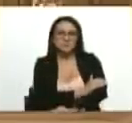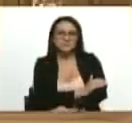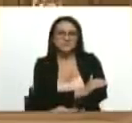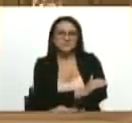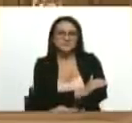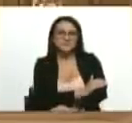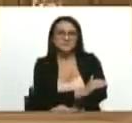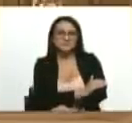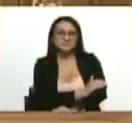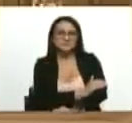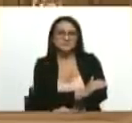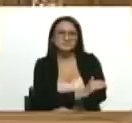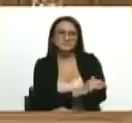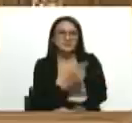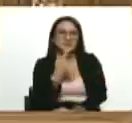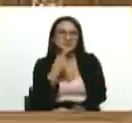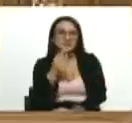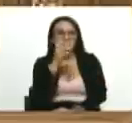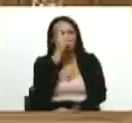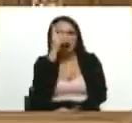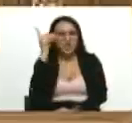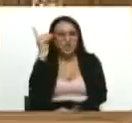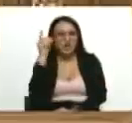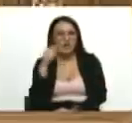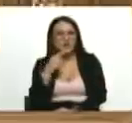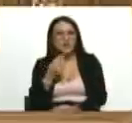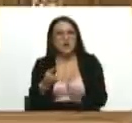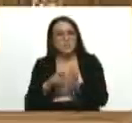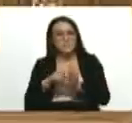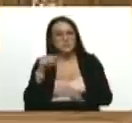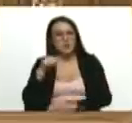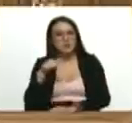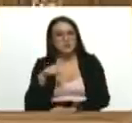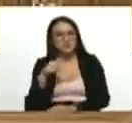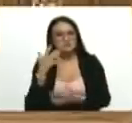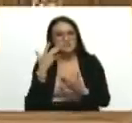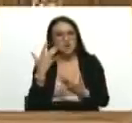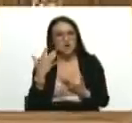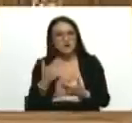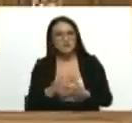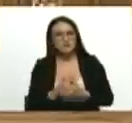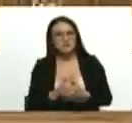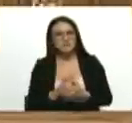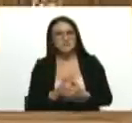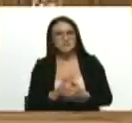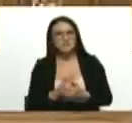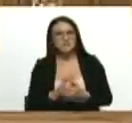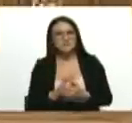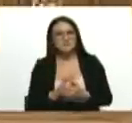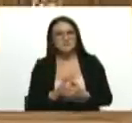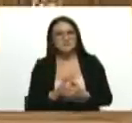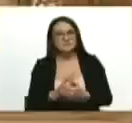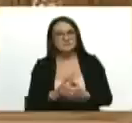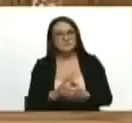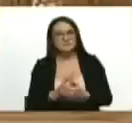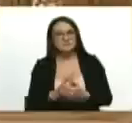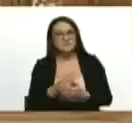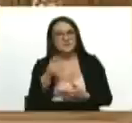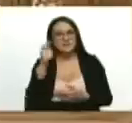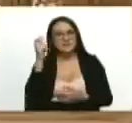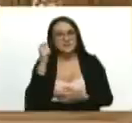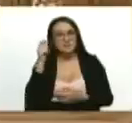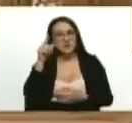que, como dijo el compañero Diosdado, y lo repito aquí, viendo la cámara, señores